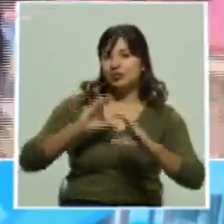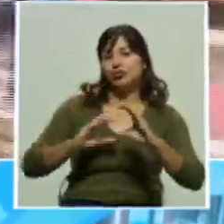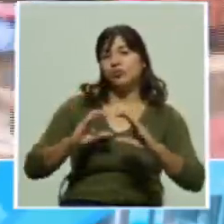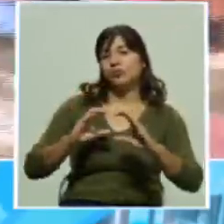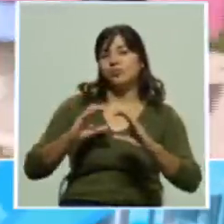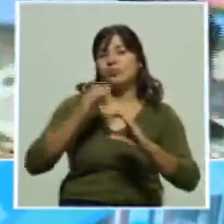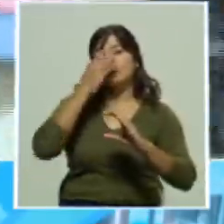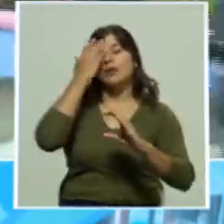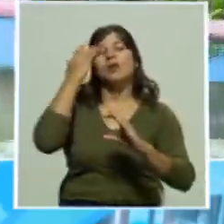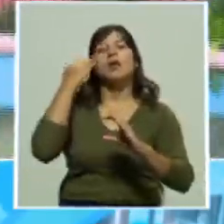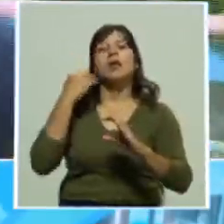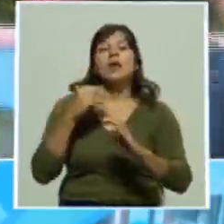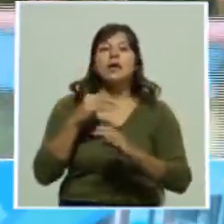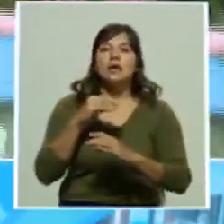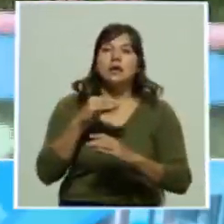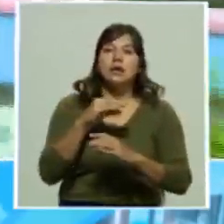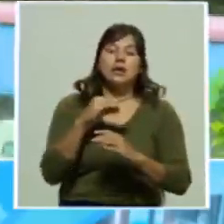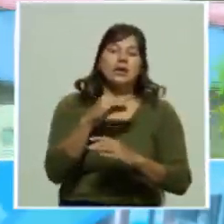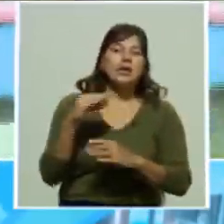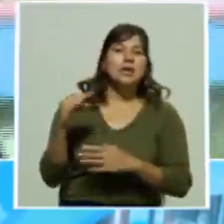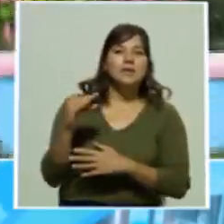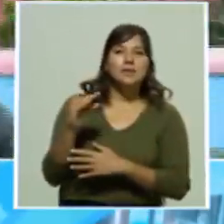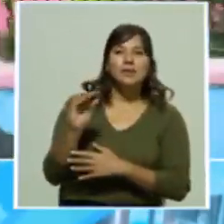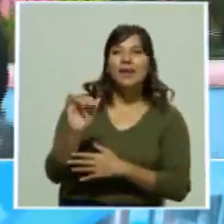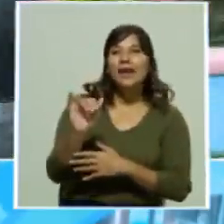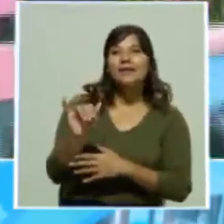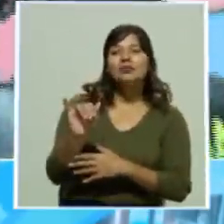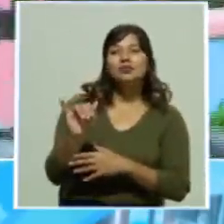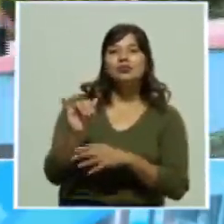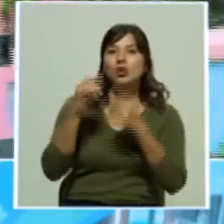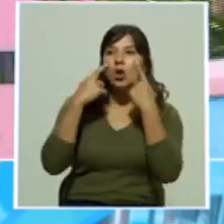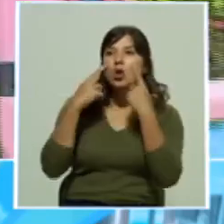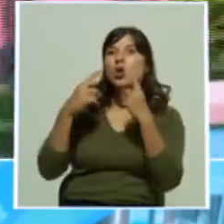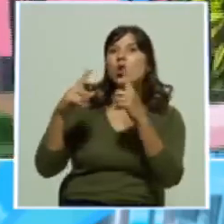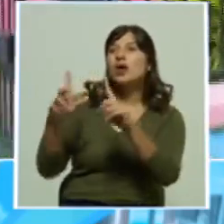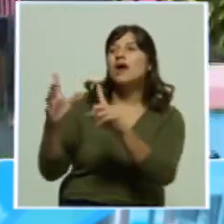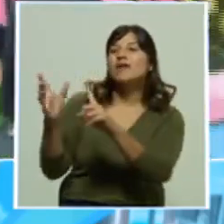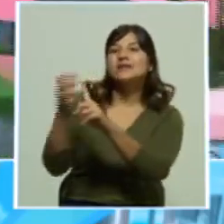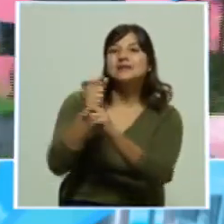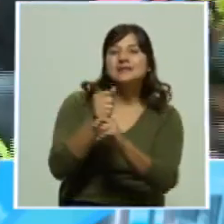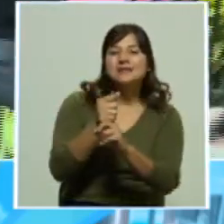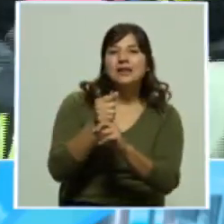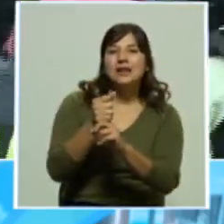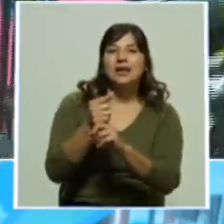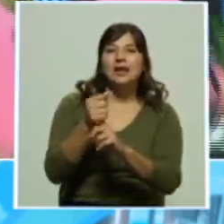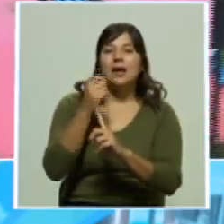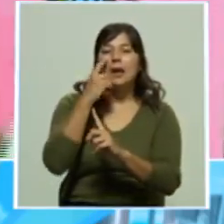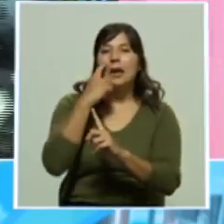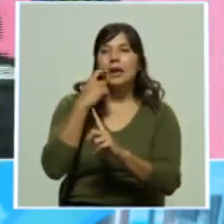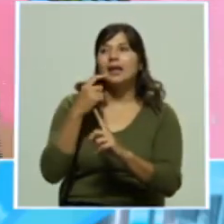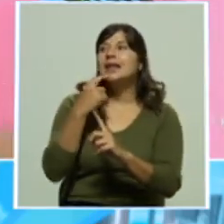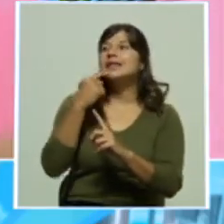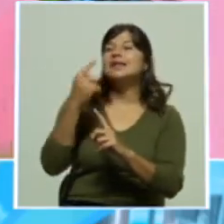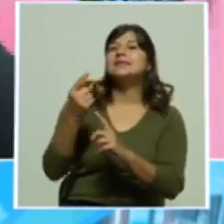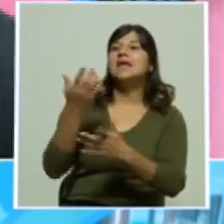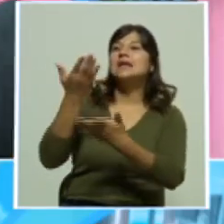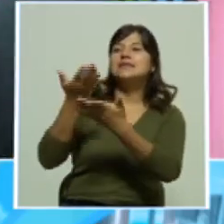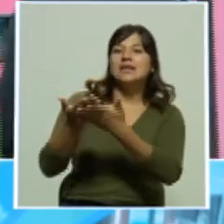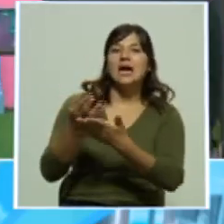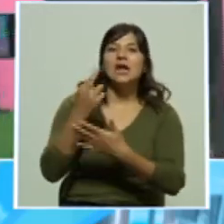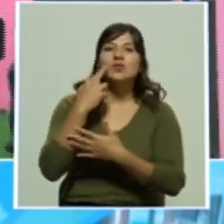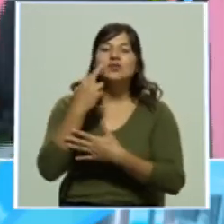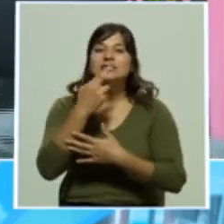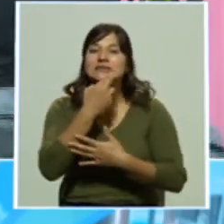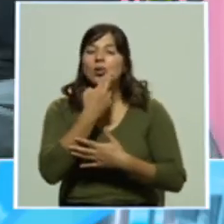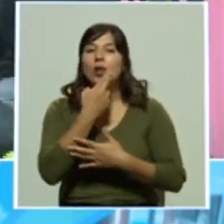pandemia. O sea, esta estructura lograba interceptar a las mujeres hasta en establecimientos o restaurantes conocidos de algunas cadenas de restaurantes acá